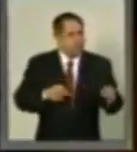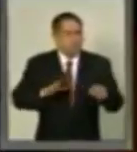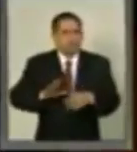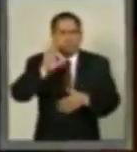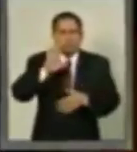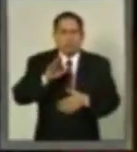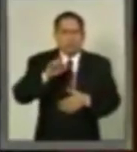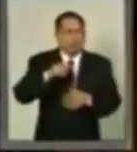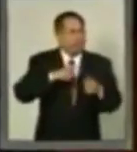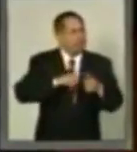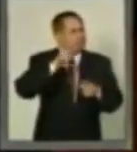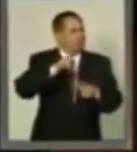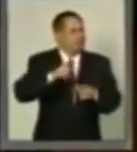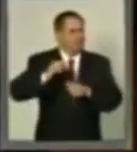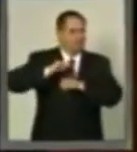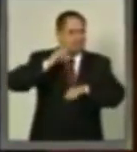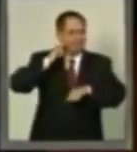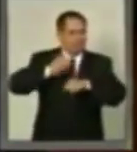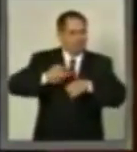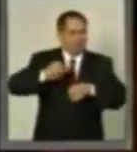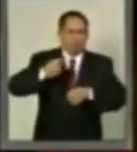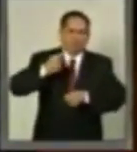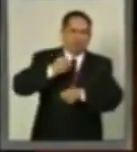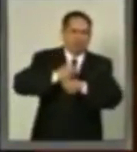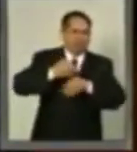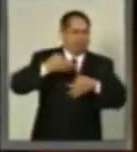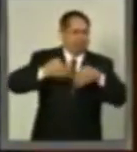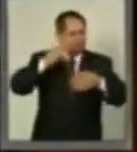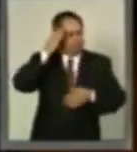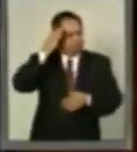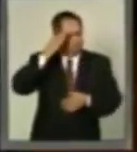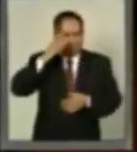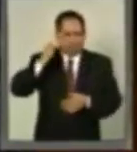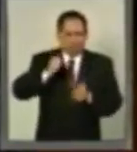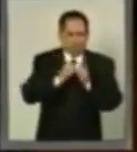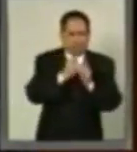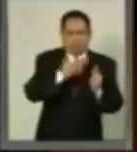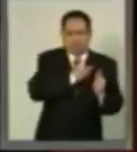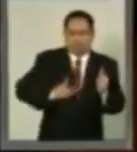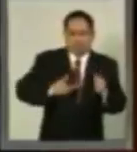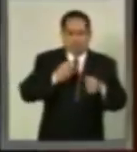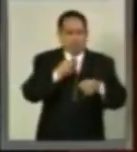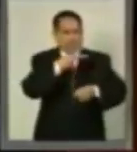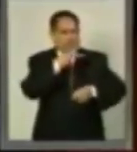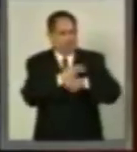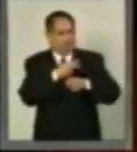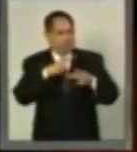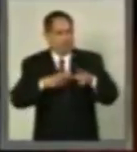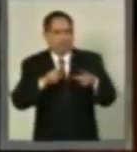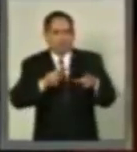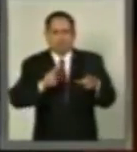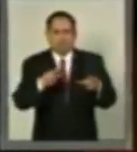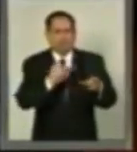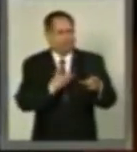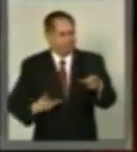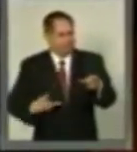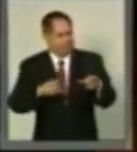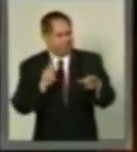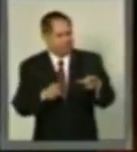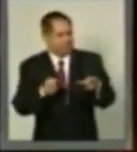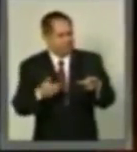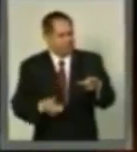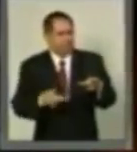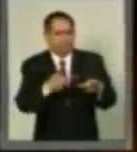de primer ministro dentro de un régimen presidencialista. Es el responsable de la política interior y